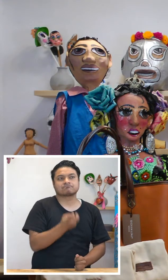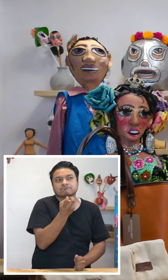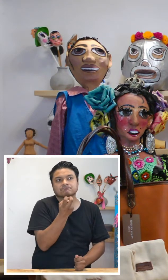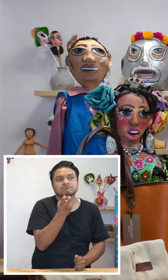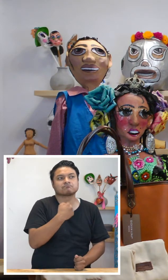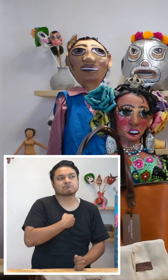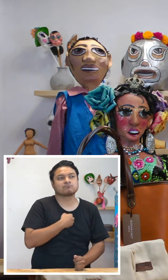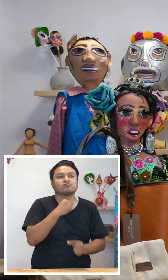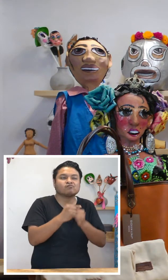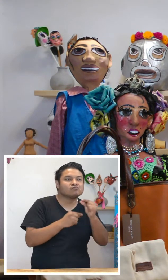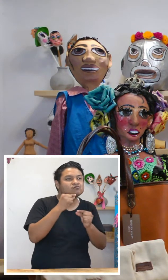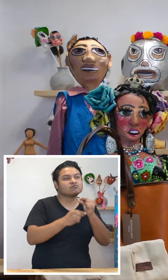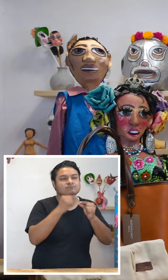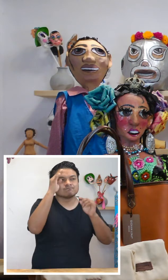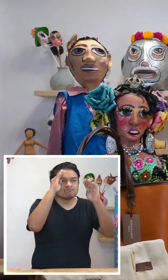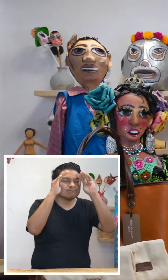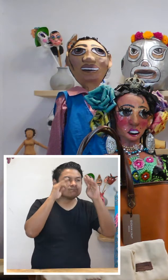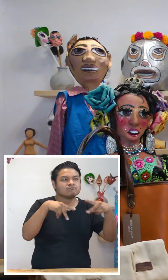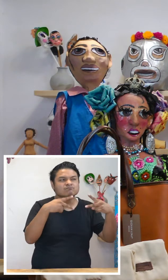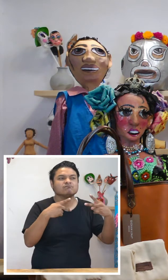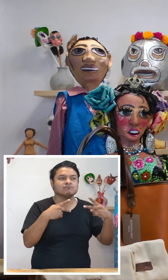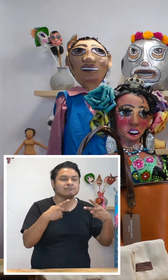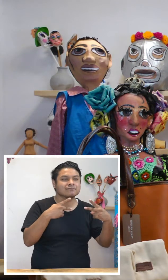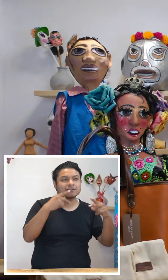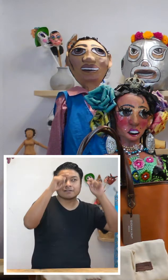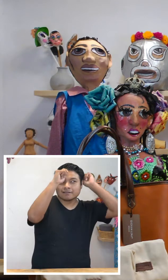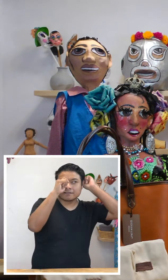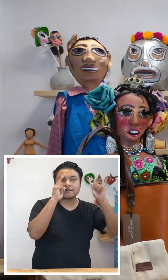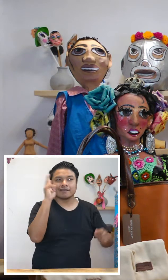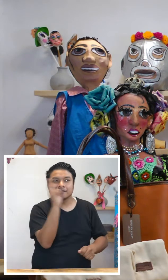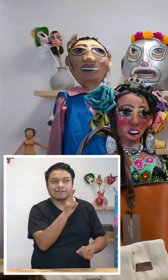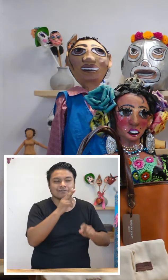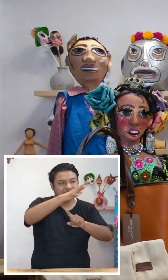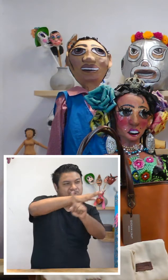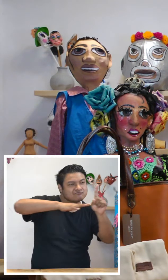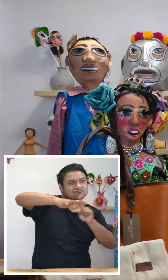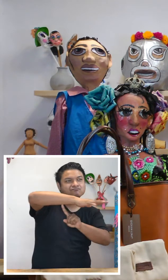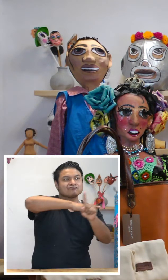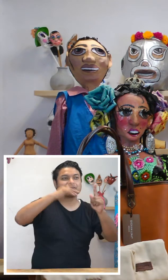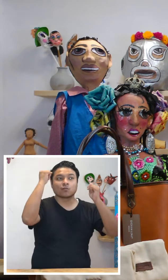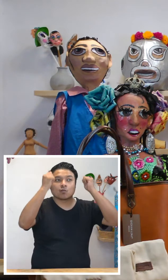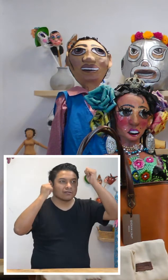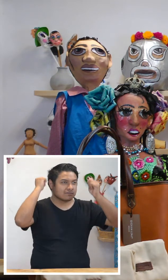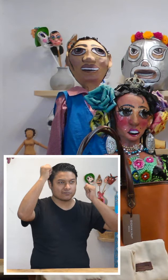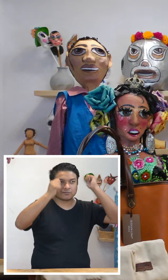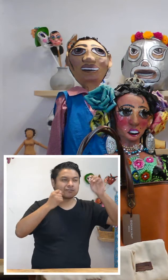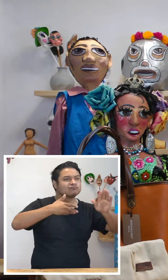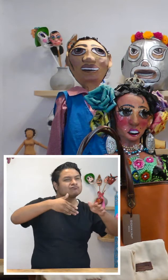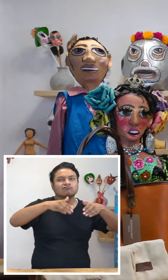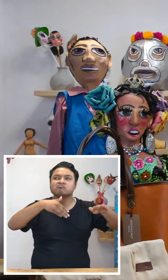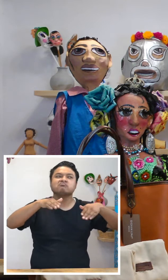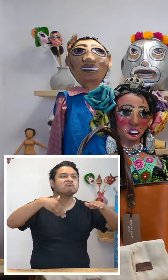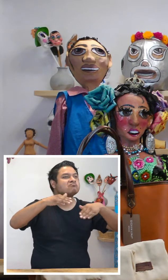ahí empezó la venta de los cintos. En Guanajuato casi no hay venta de cintos. Y los cintos, pues me llevaron a